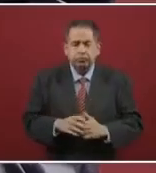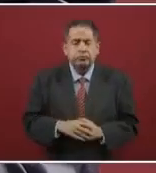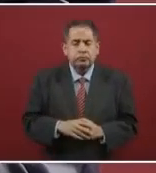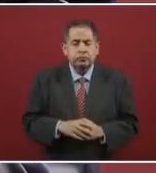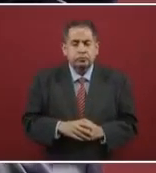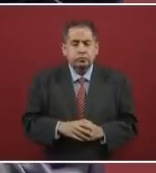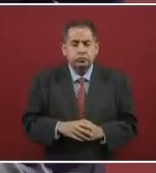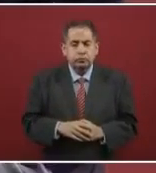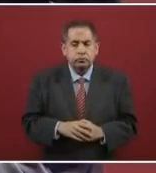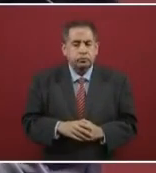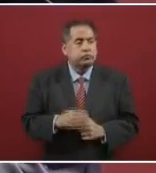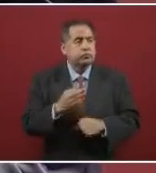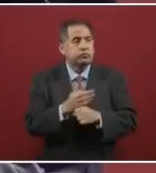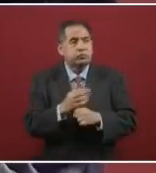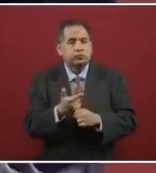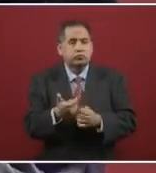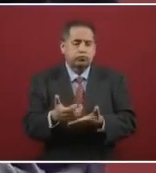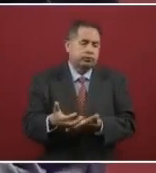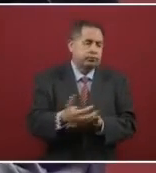llevamos ahorrados